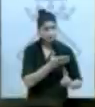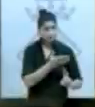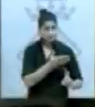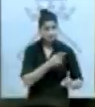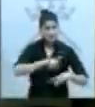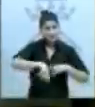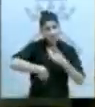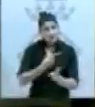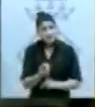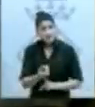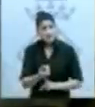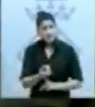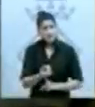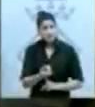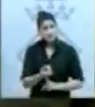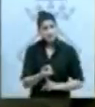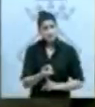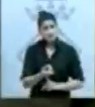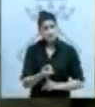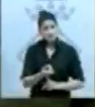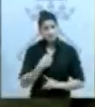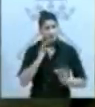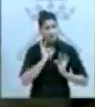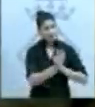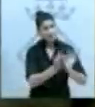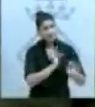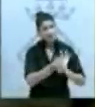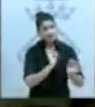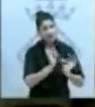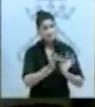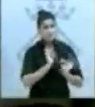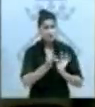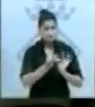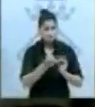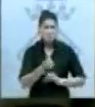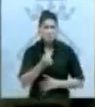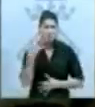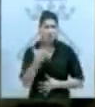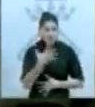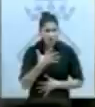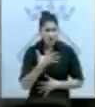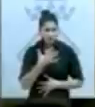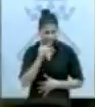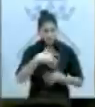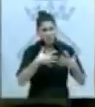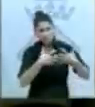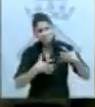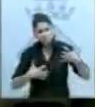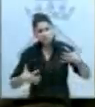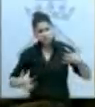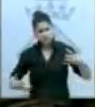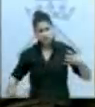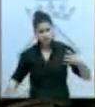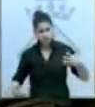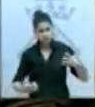a tener que llevar a cabo unos tratamientos terapéuticos muy caros y muy largos en su duración, y